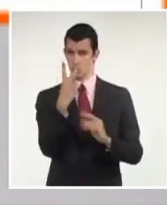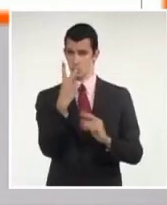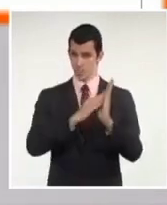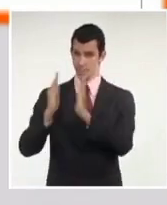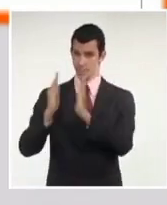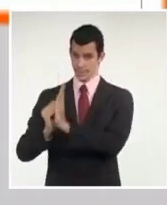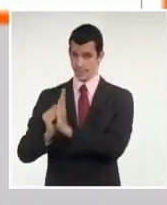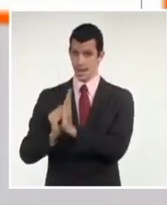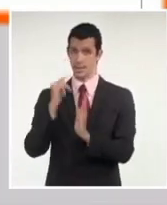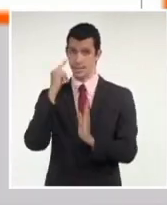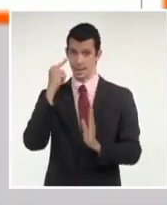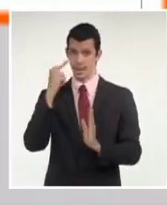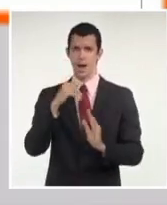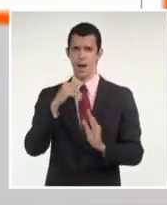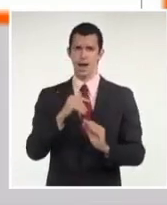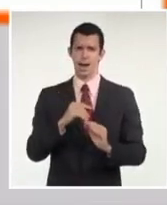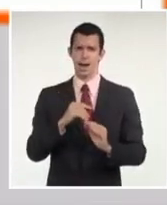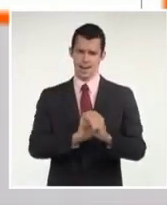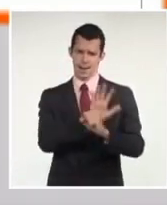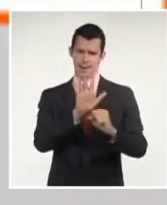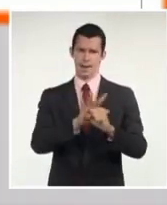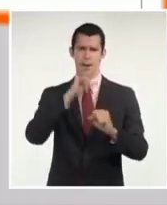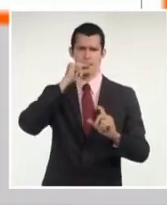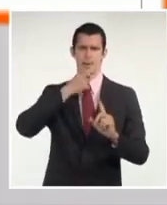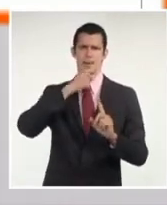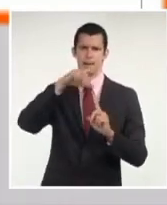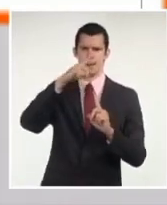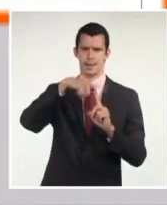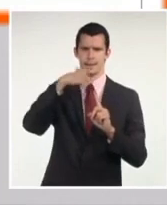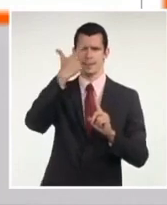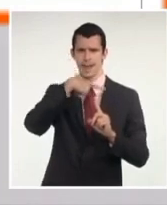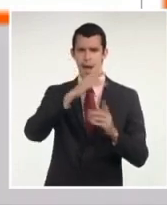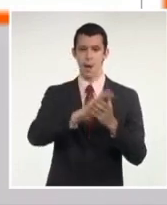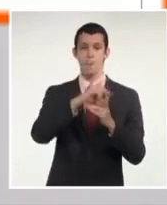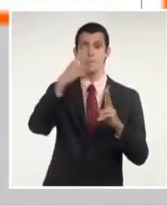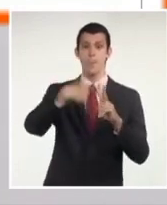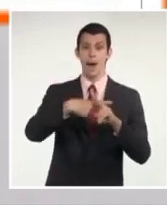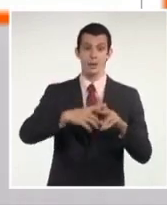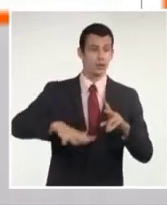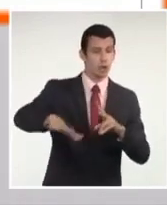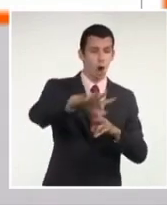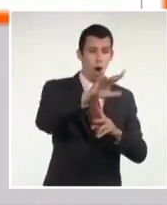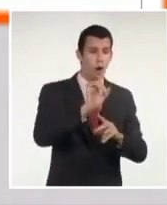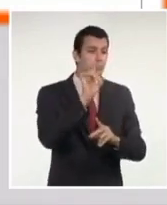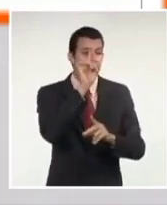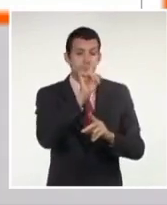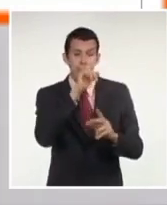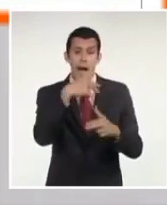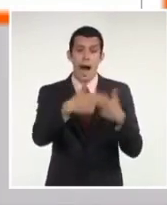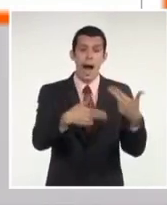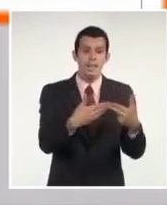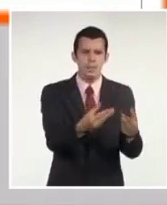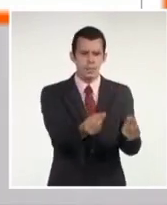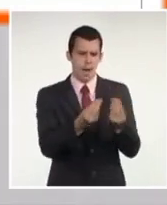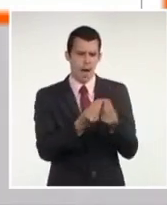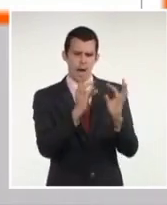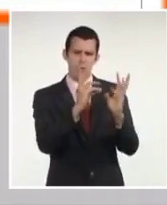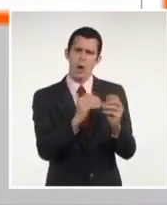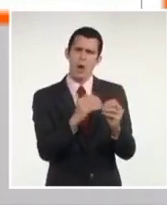Sudáfrica, en mayo, en todas las muestras estudiadas, estaba en un 60%. Y en junio en